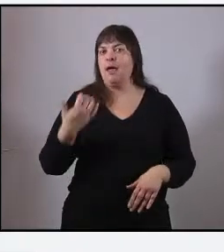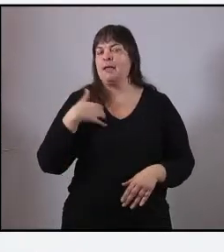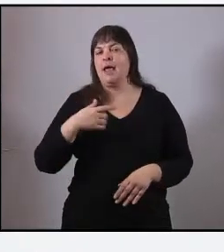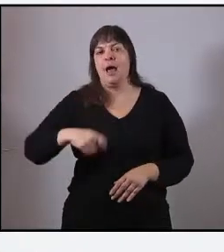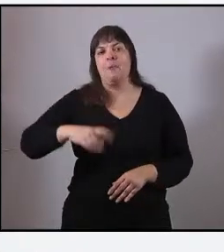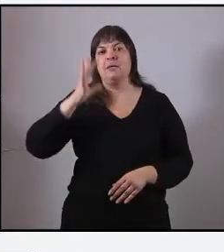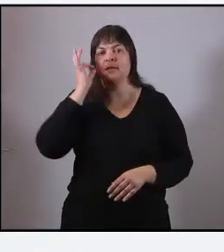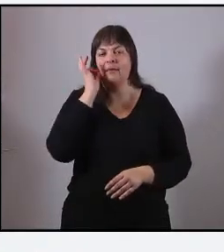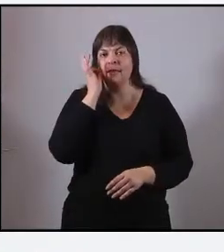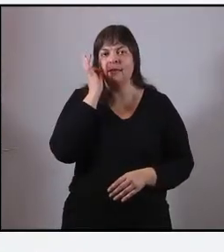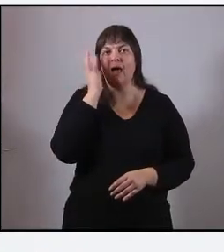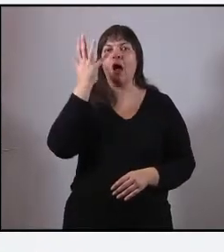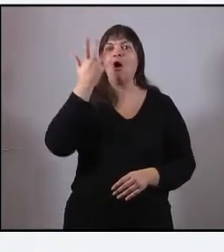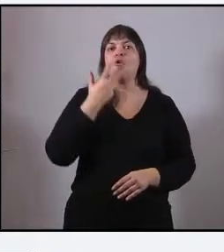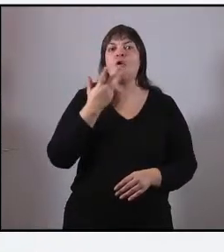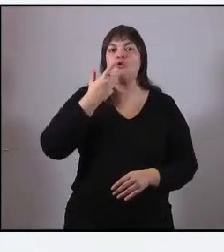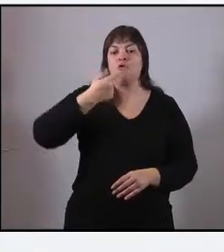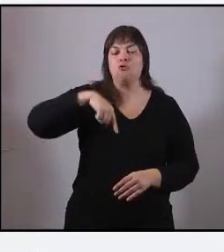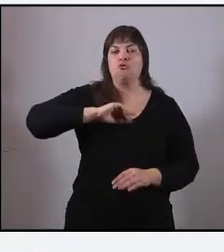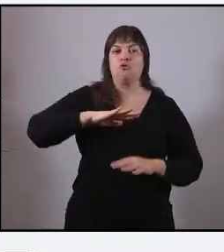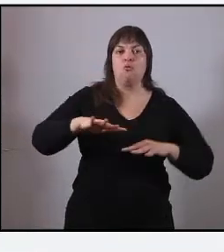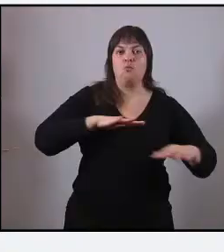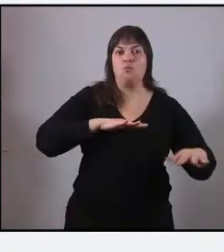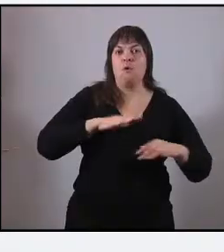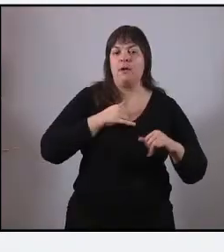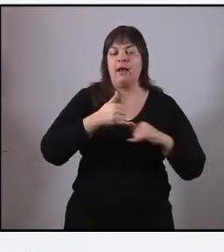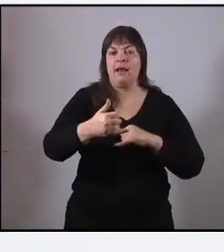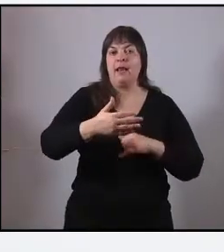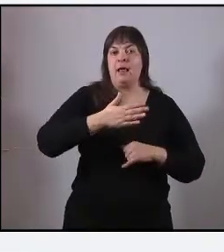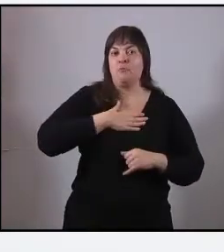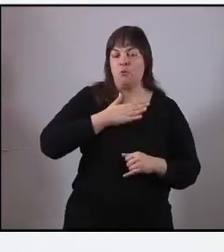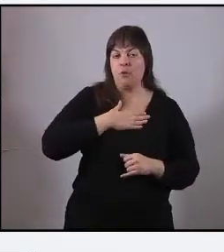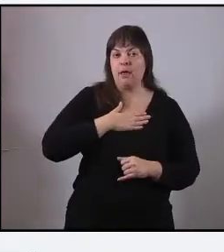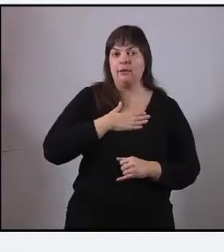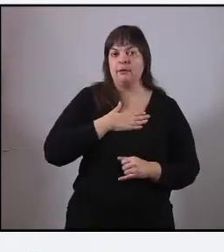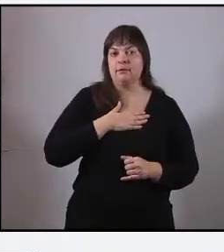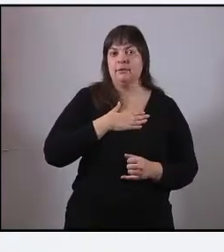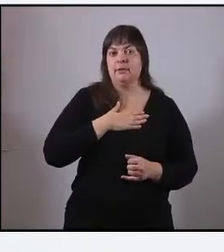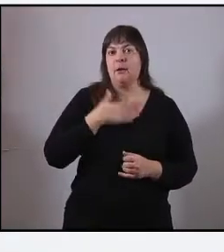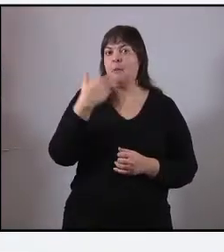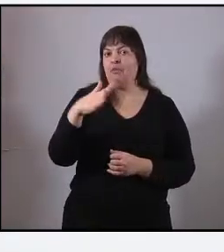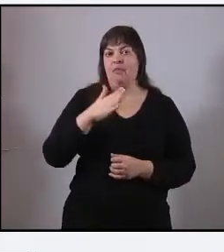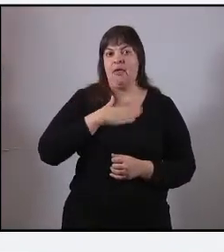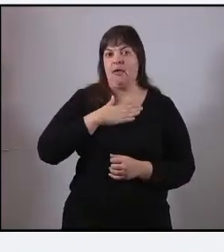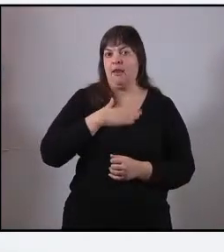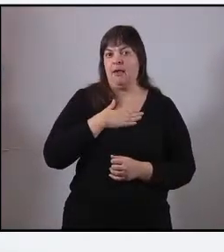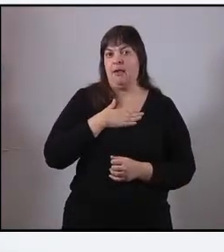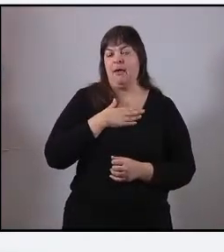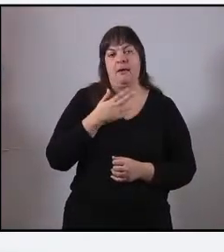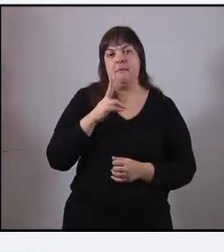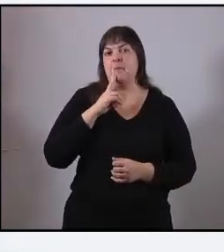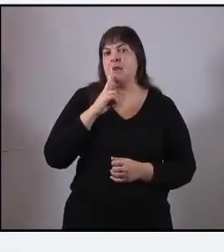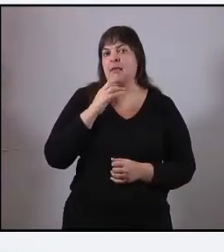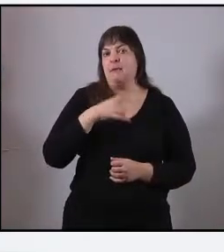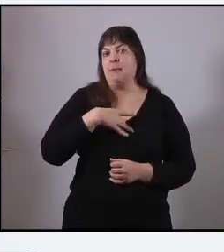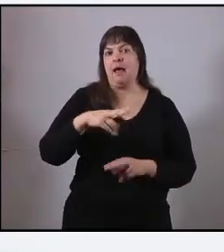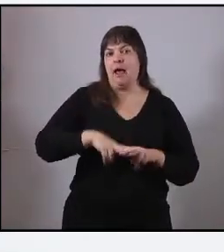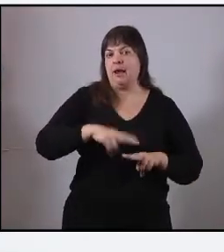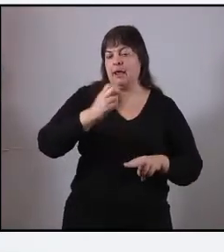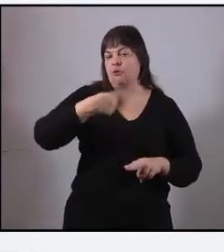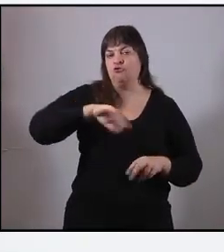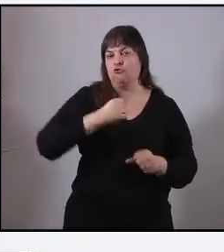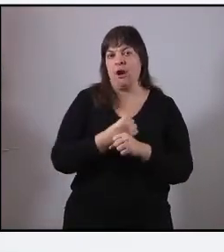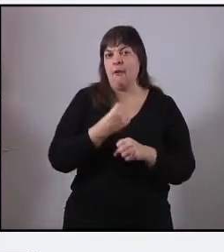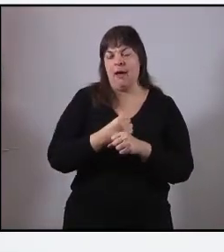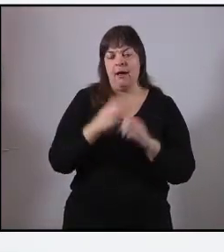presidenta. Los colores que nos mueven y las líneas que nos mueven son los de nuestra bandera, verde, blanca y negra, y en eso queremos trabajar y